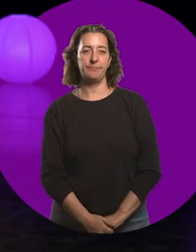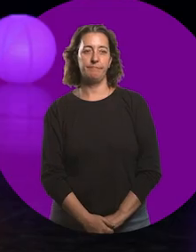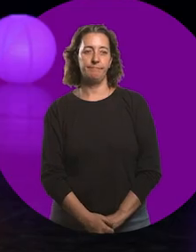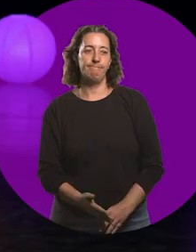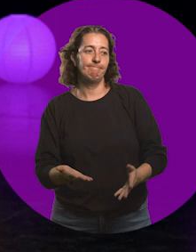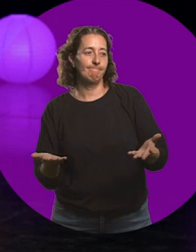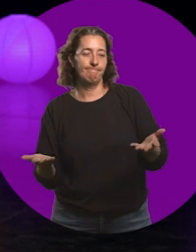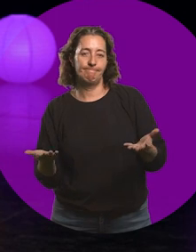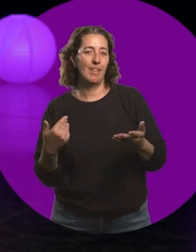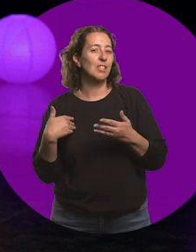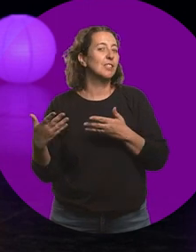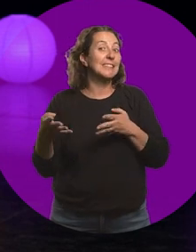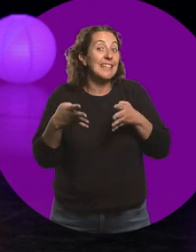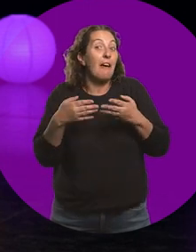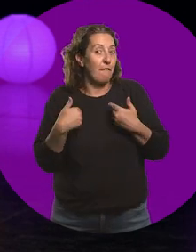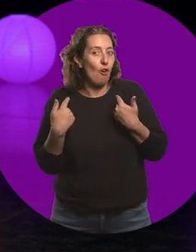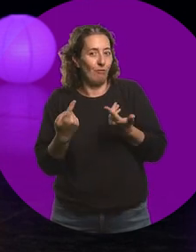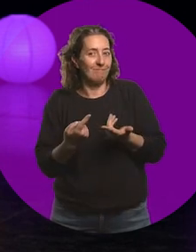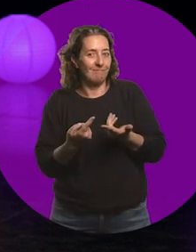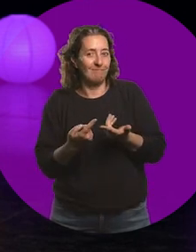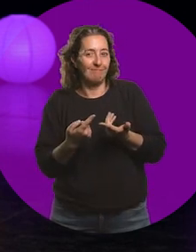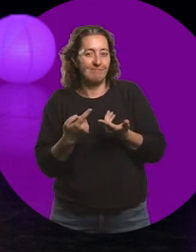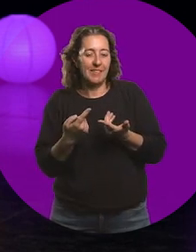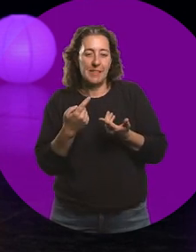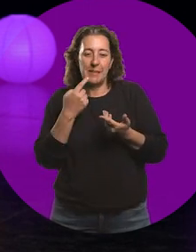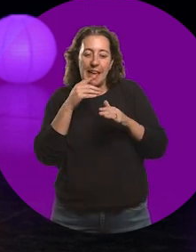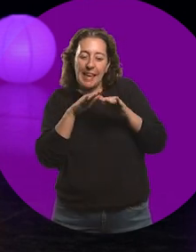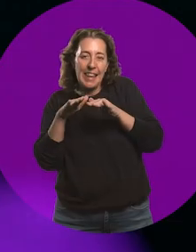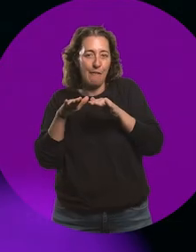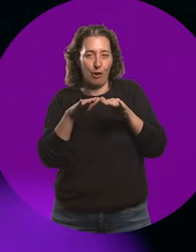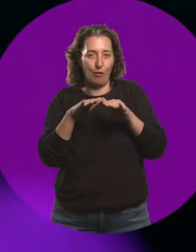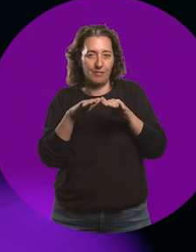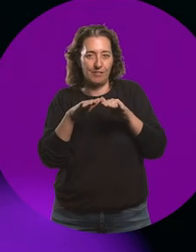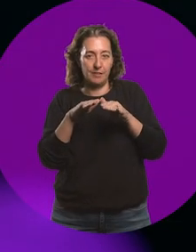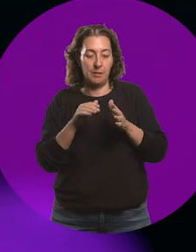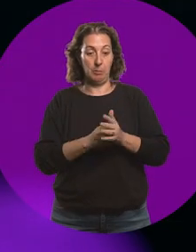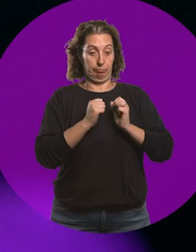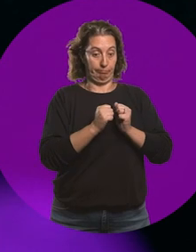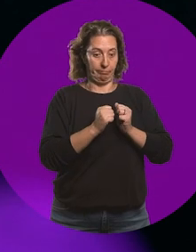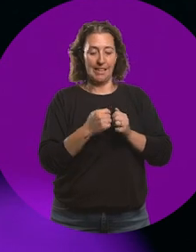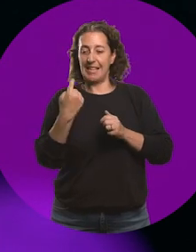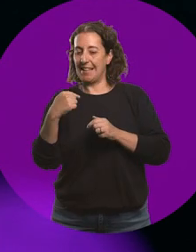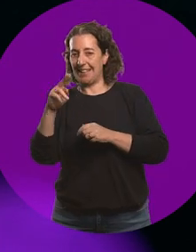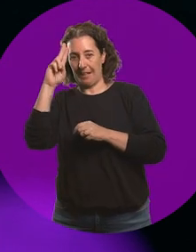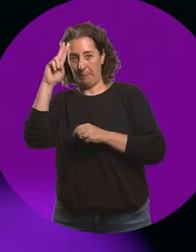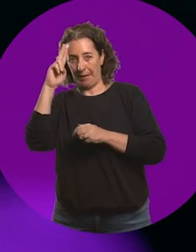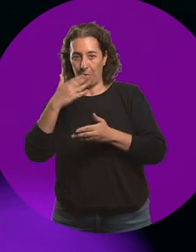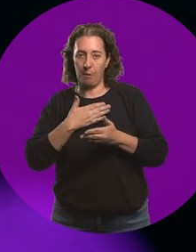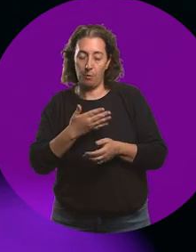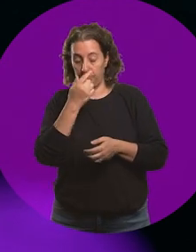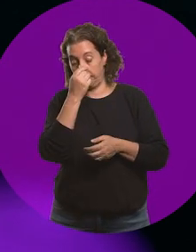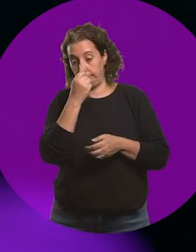Es todo un desafío encontrar ese equilibrio entre las dos cosas. Siento que es posible.